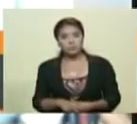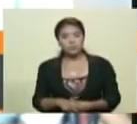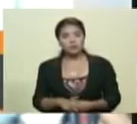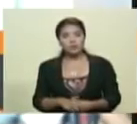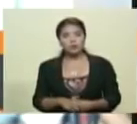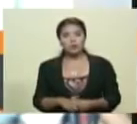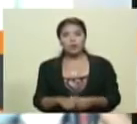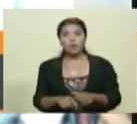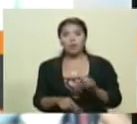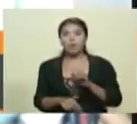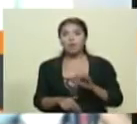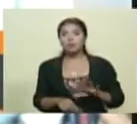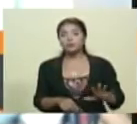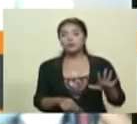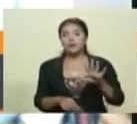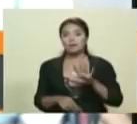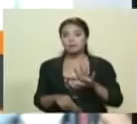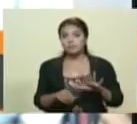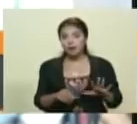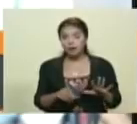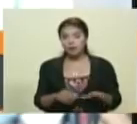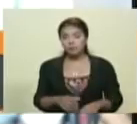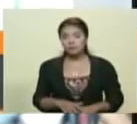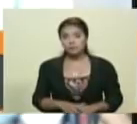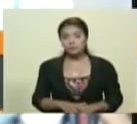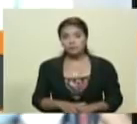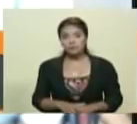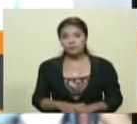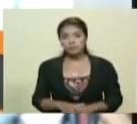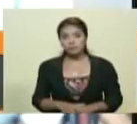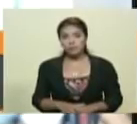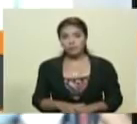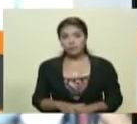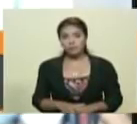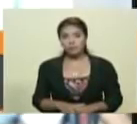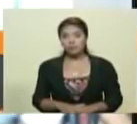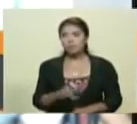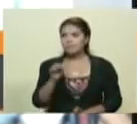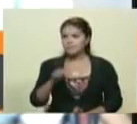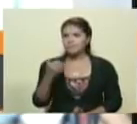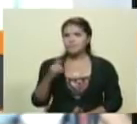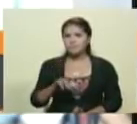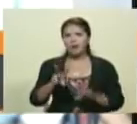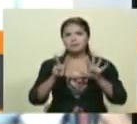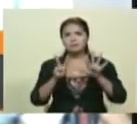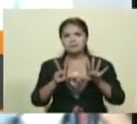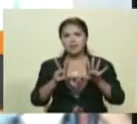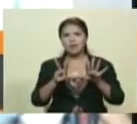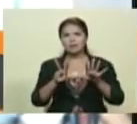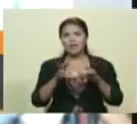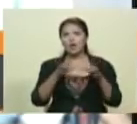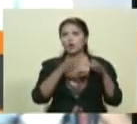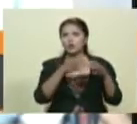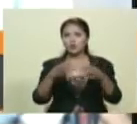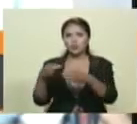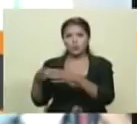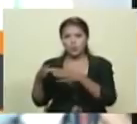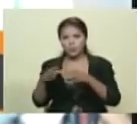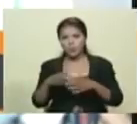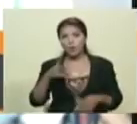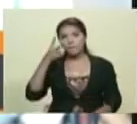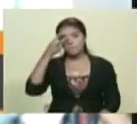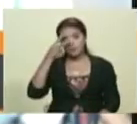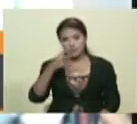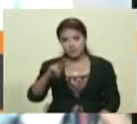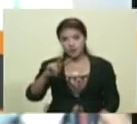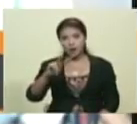occidental, está en su costado occidental, aquí hay 7 bases norteamericanas, y